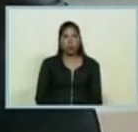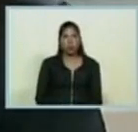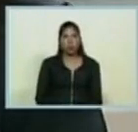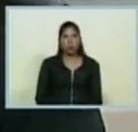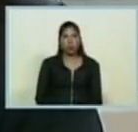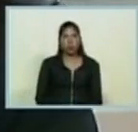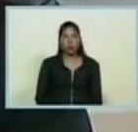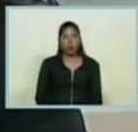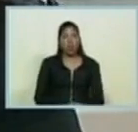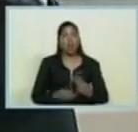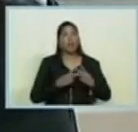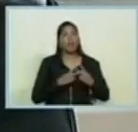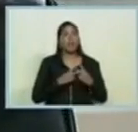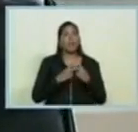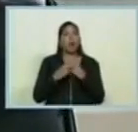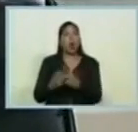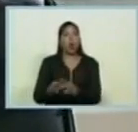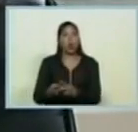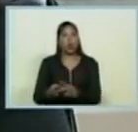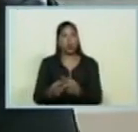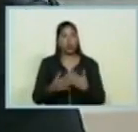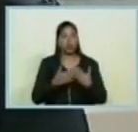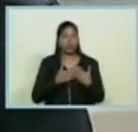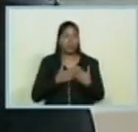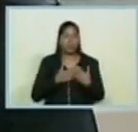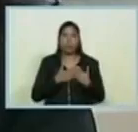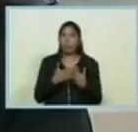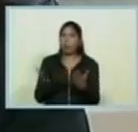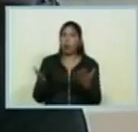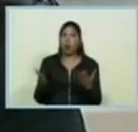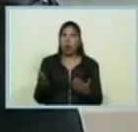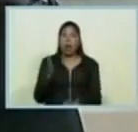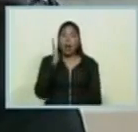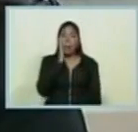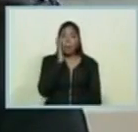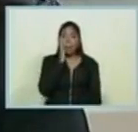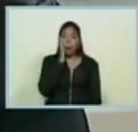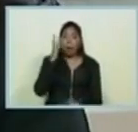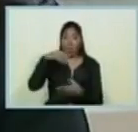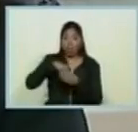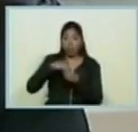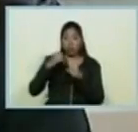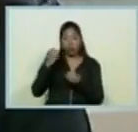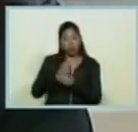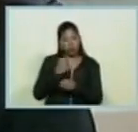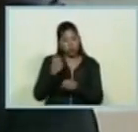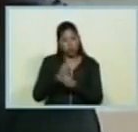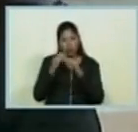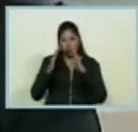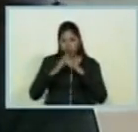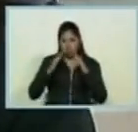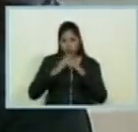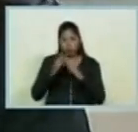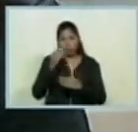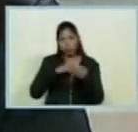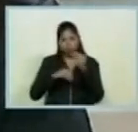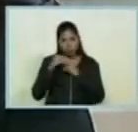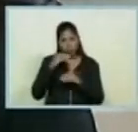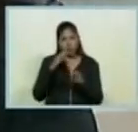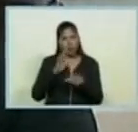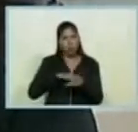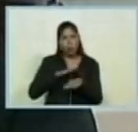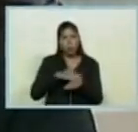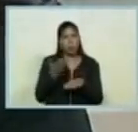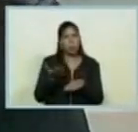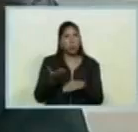la voluntad de las madres elaboradoras, de los consejos comunales y de las comunas, por hacer de esta tarea